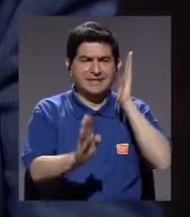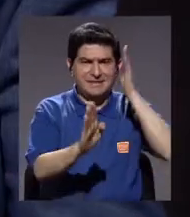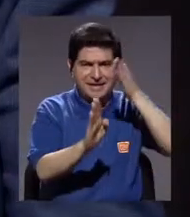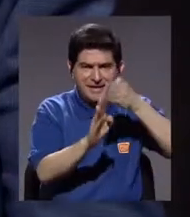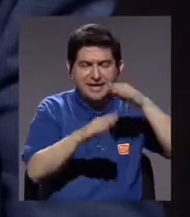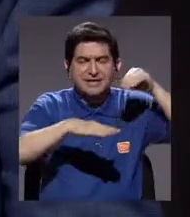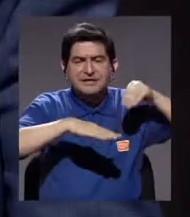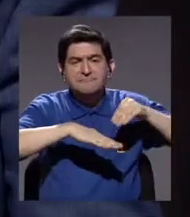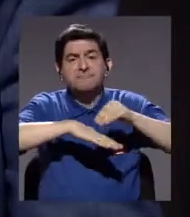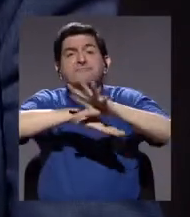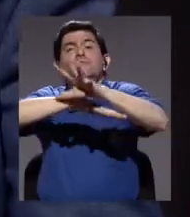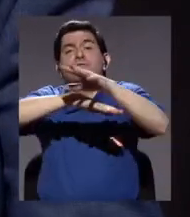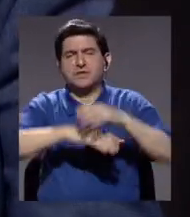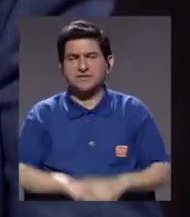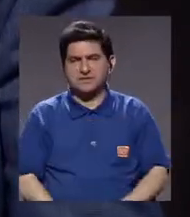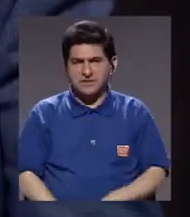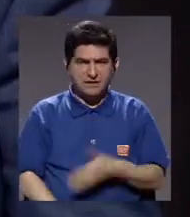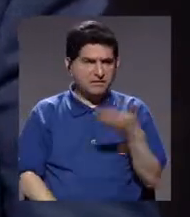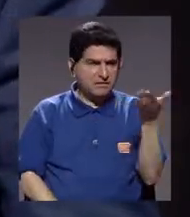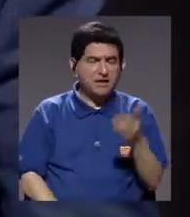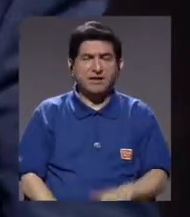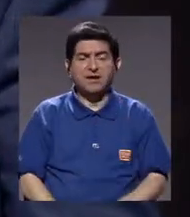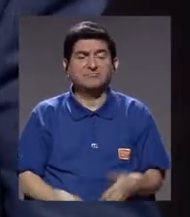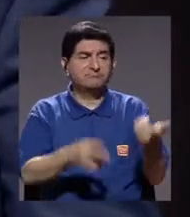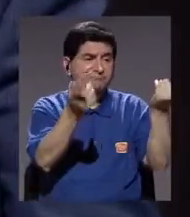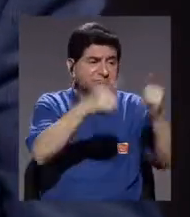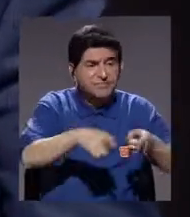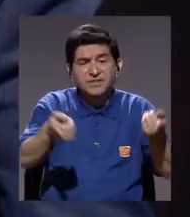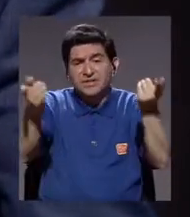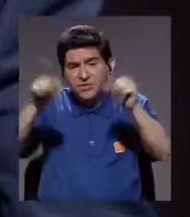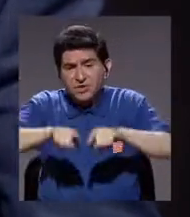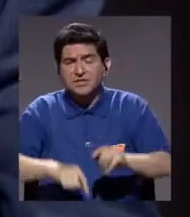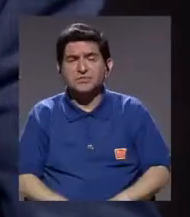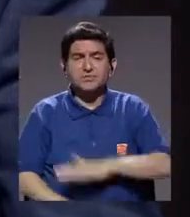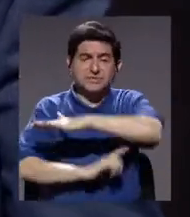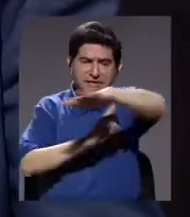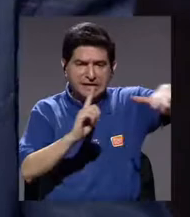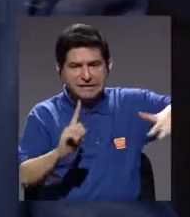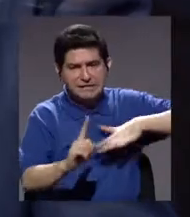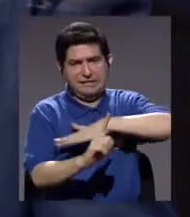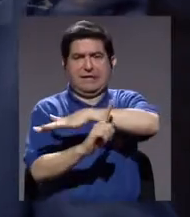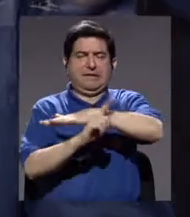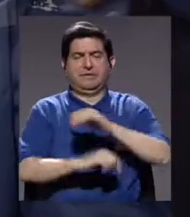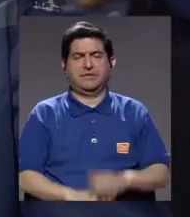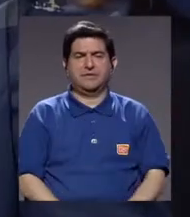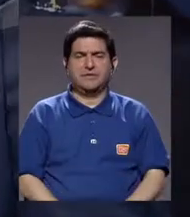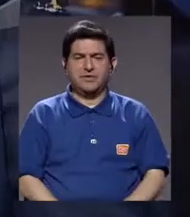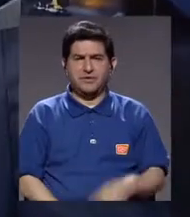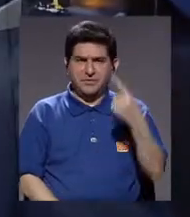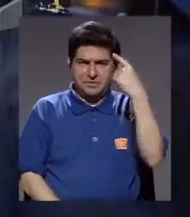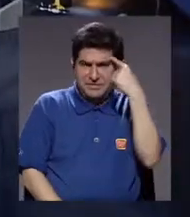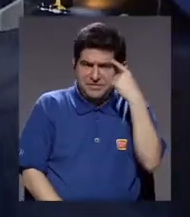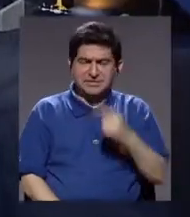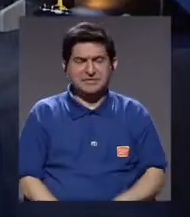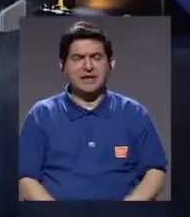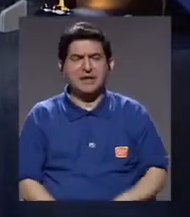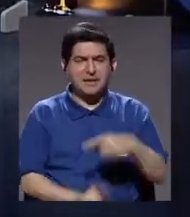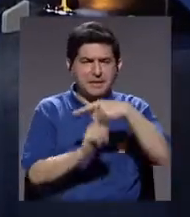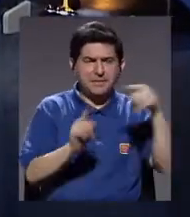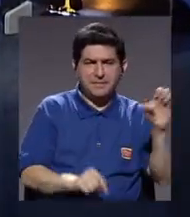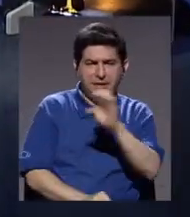directamente las consecuencias de lo que se pasa justamente alrededor, que sea en Cáucaso o en el Medio